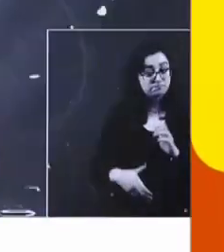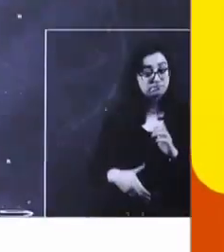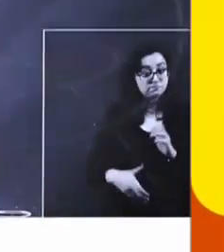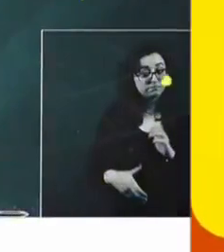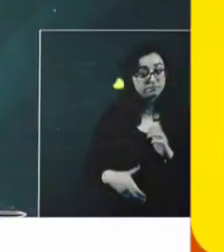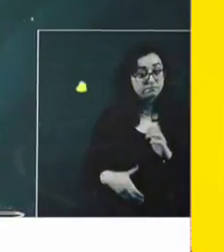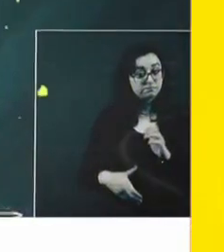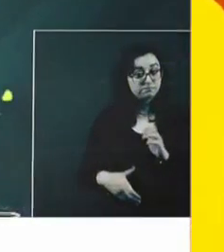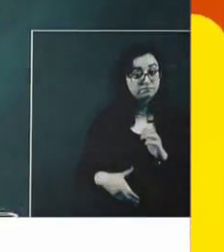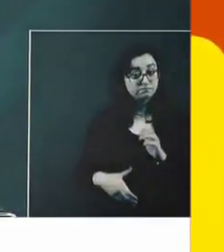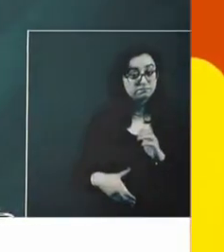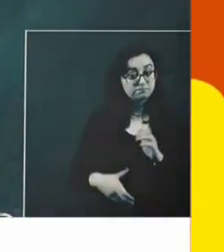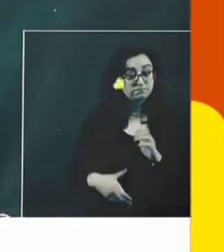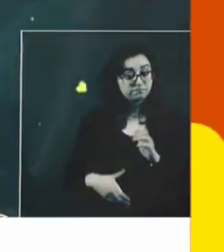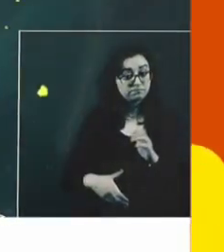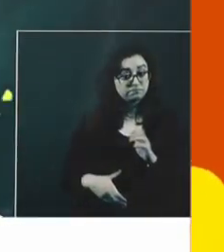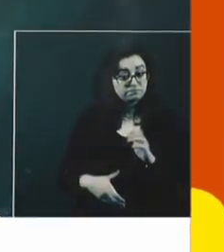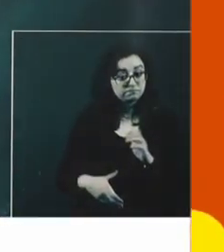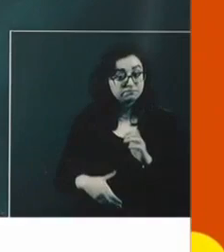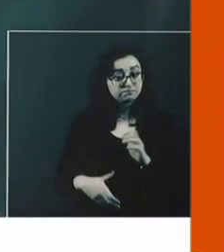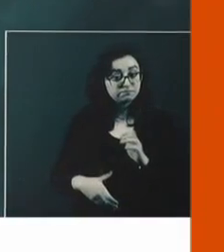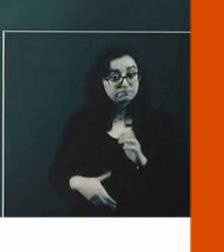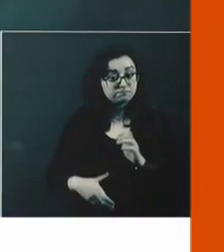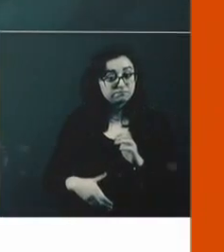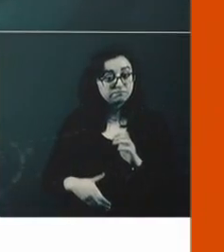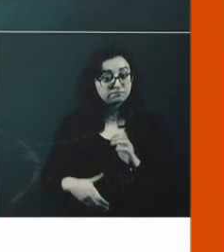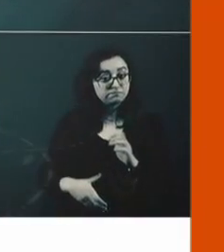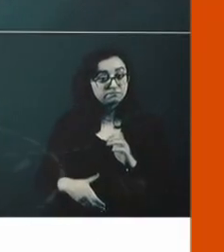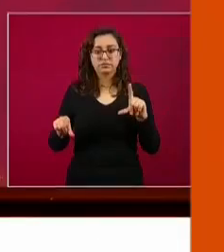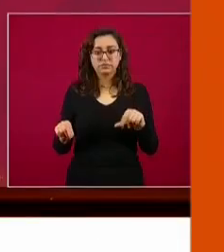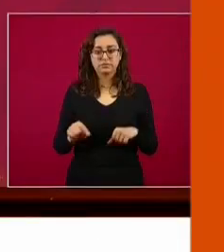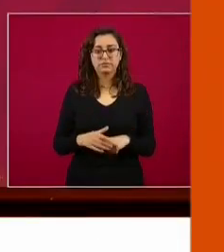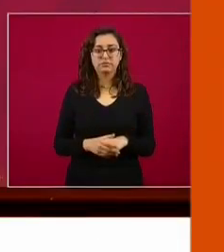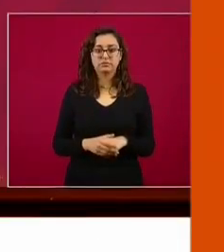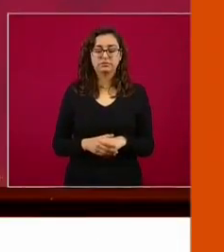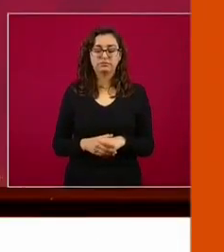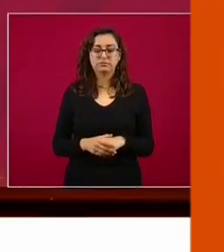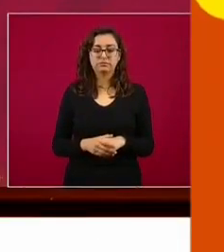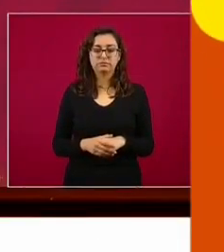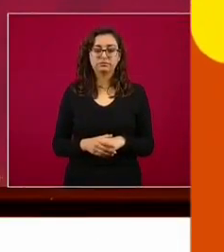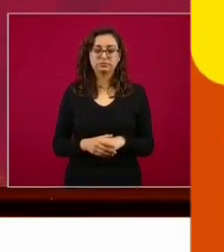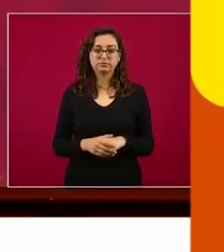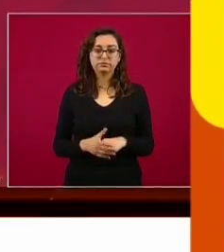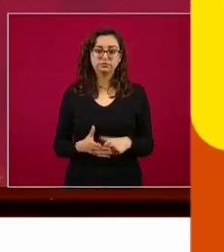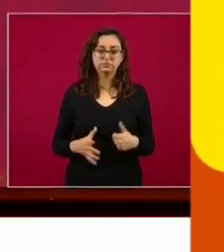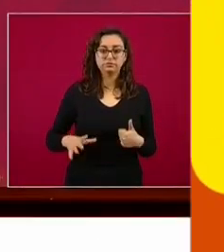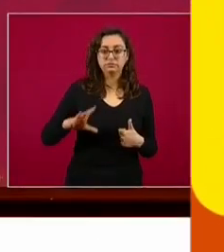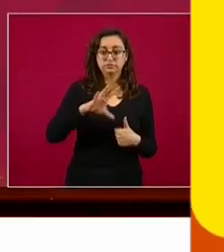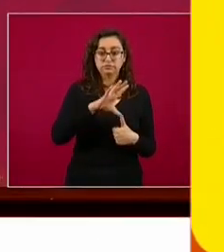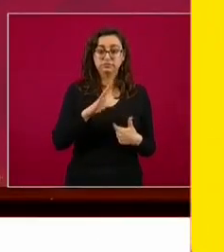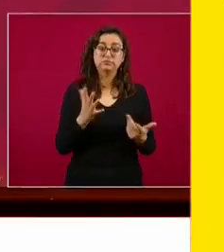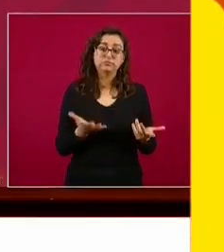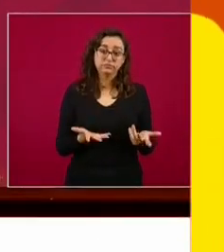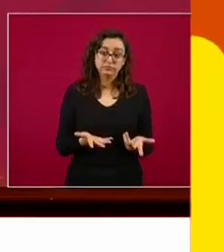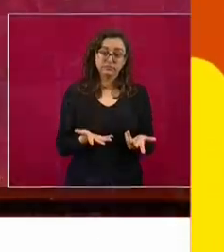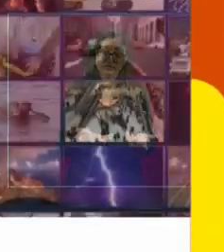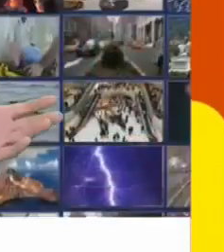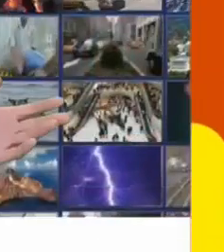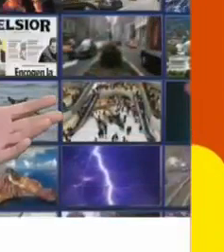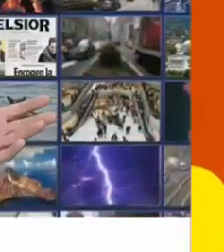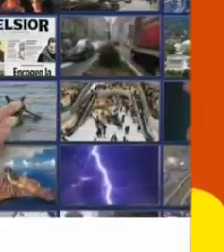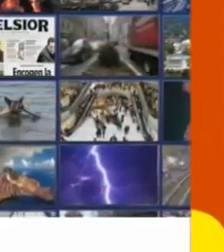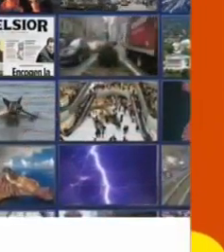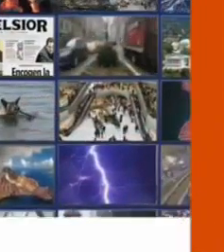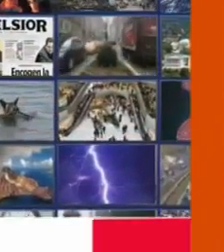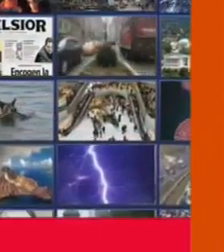vi. 74, 75% en cuanto a ocupación hospitalaria. Los respiradores están un poquito más bajos, pero